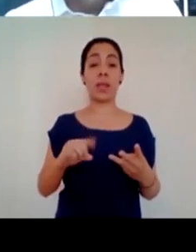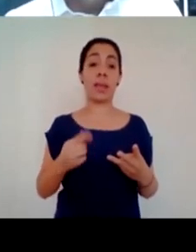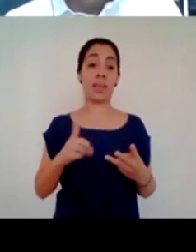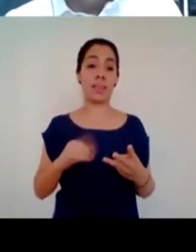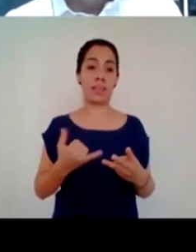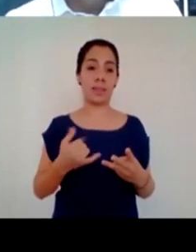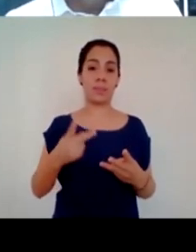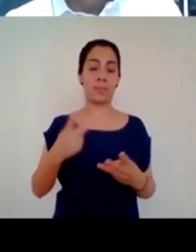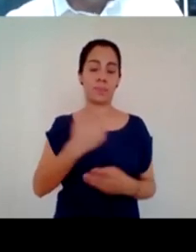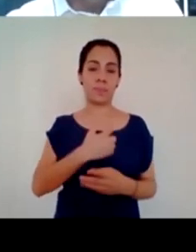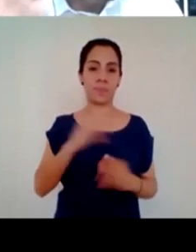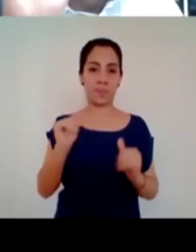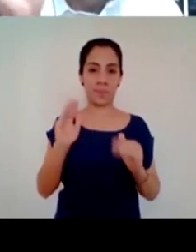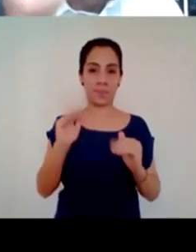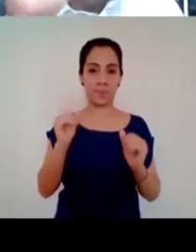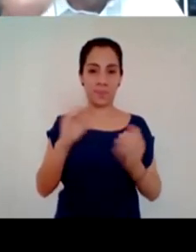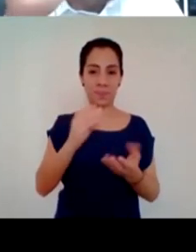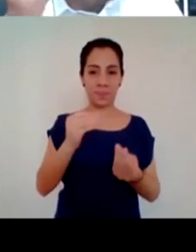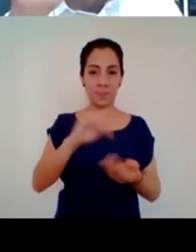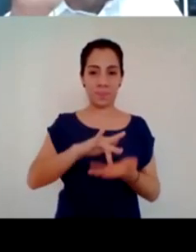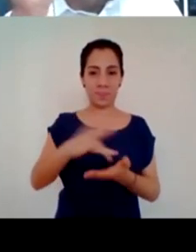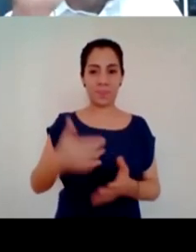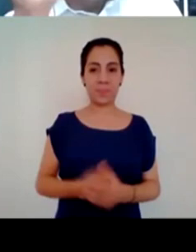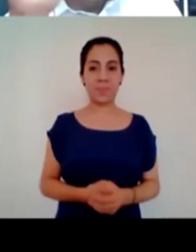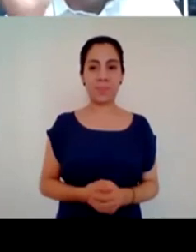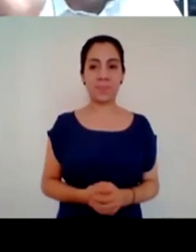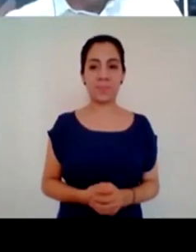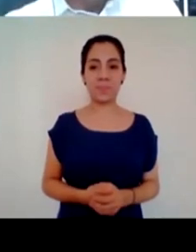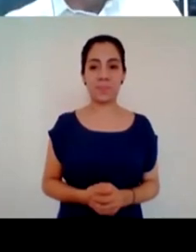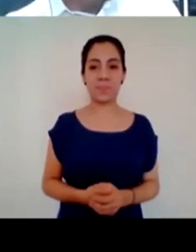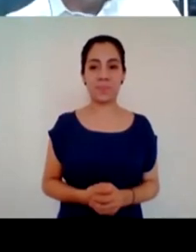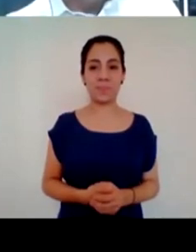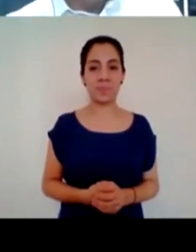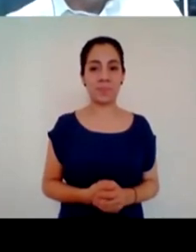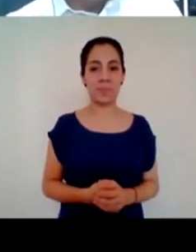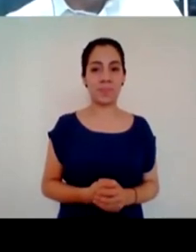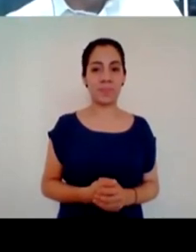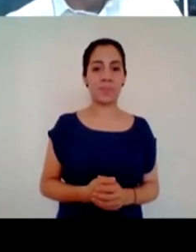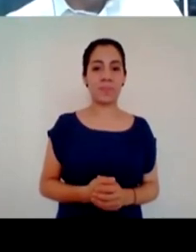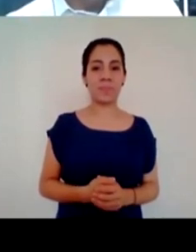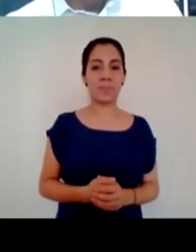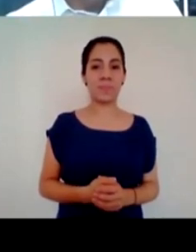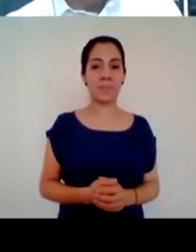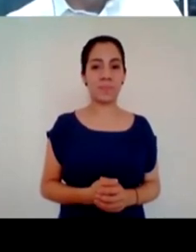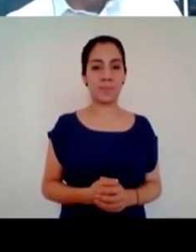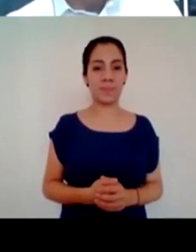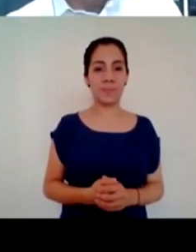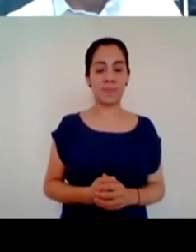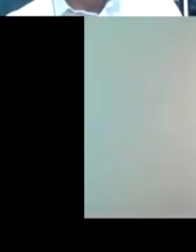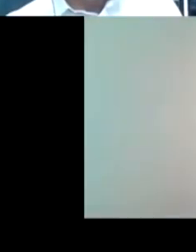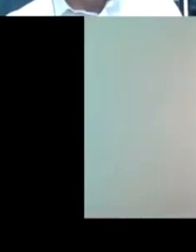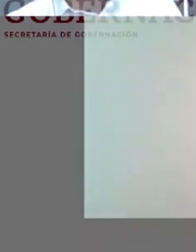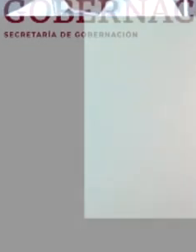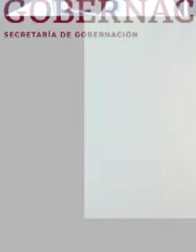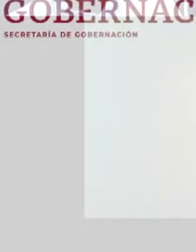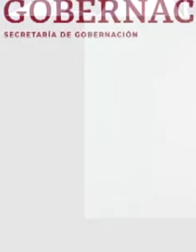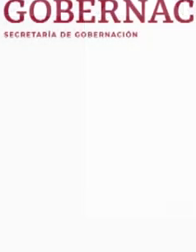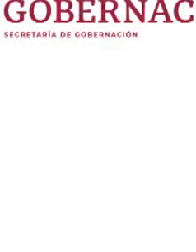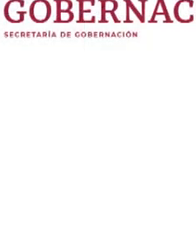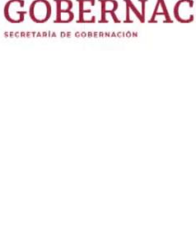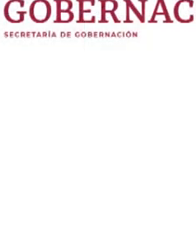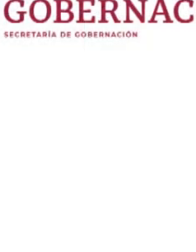gusto. Gracias. Gracias por todo. Un gusto y saludos a todos quienes corten. Chao, chao.